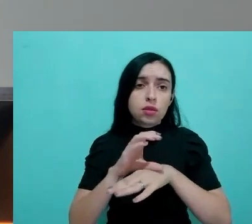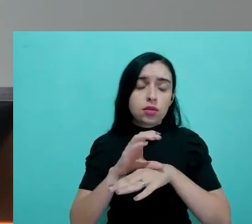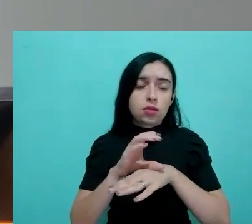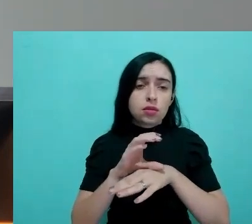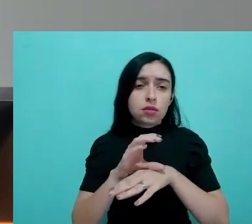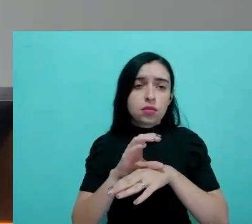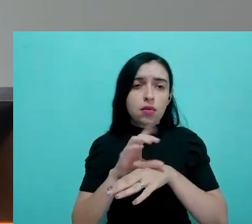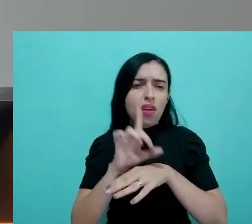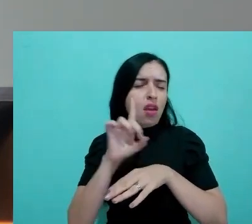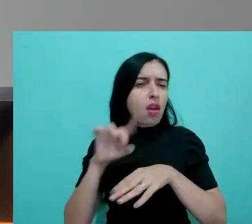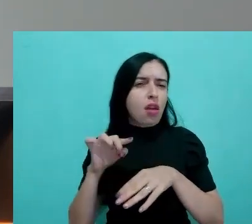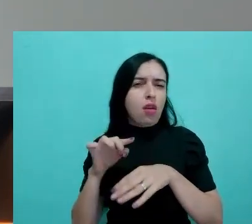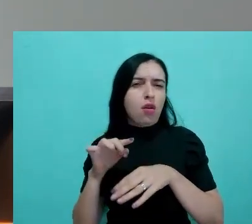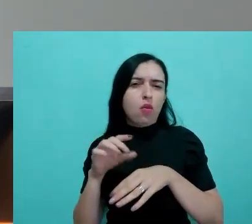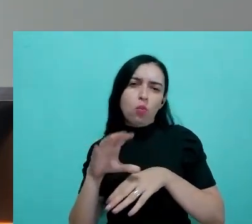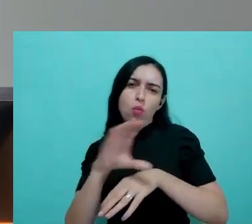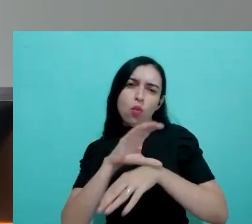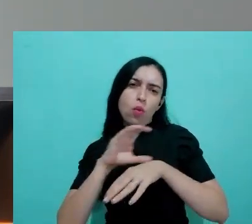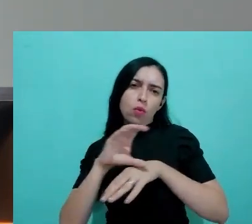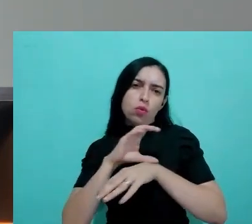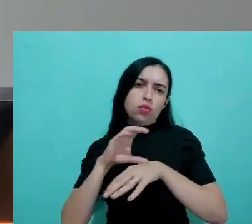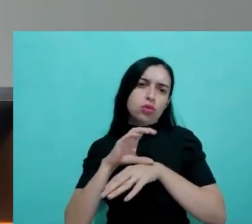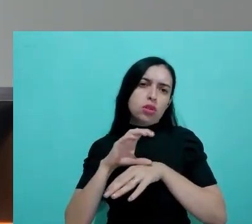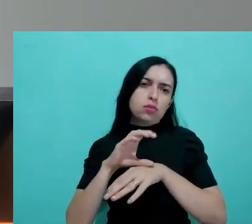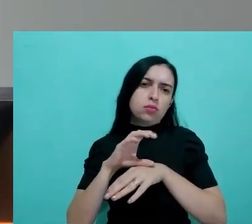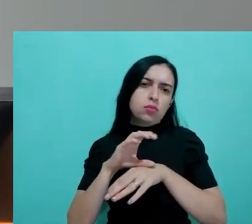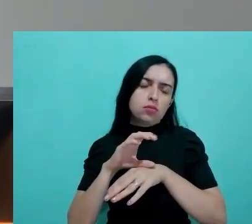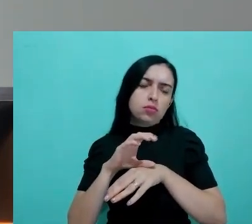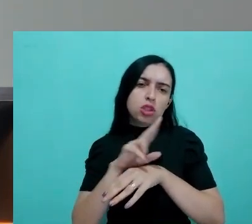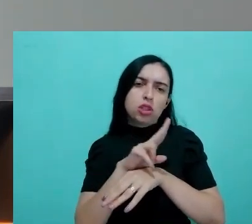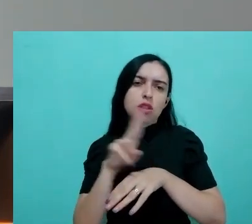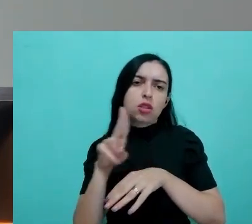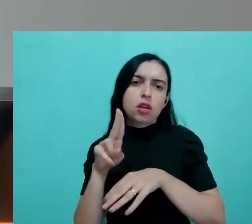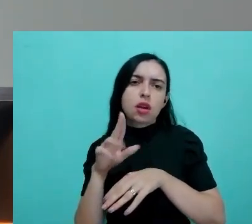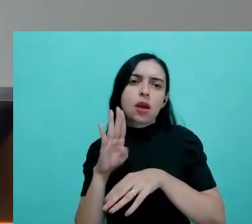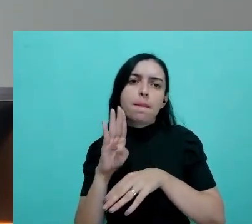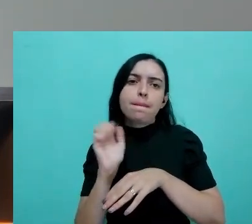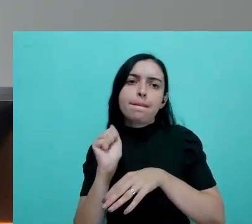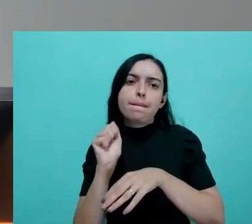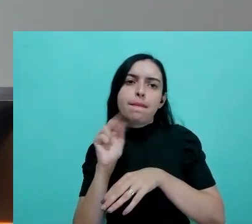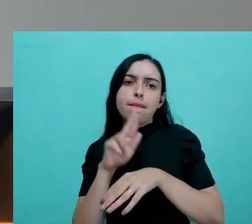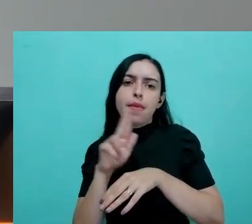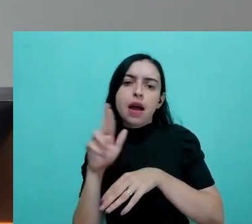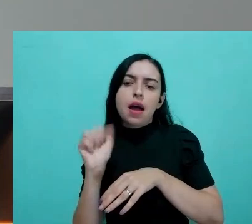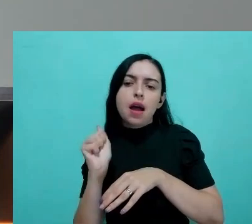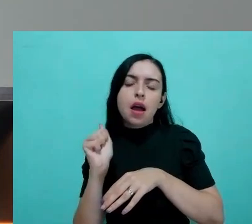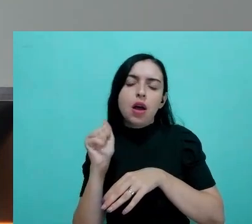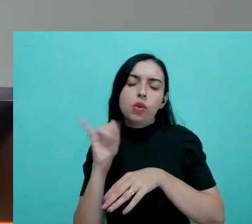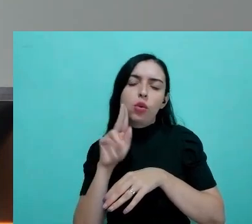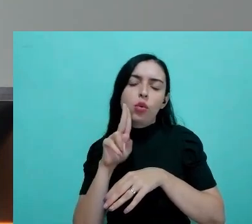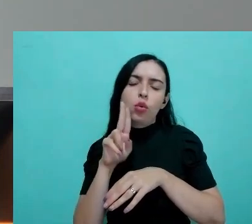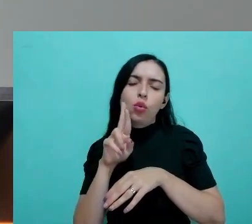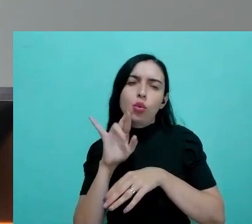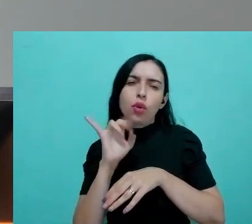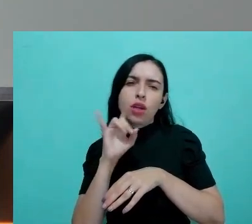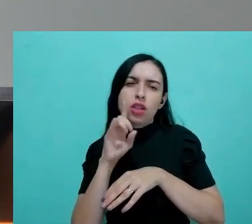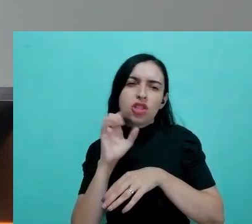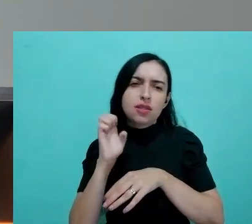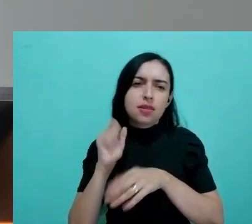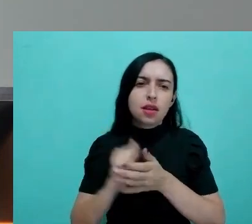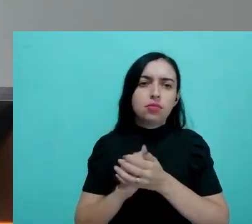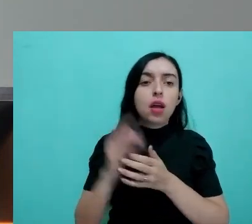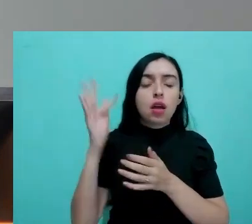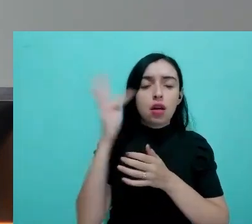un constitucionalismo que llamó de baja juridicidad. En Francia, el